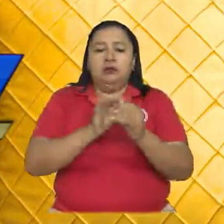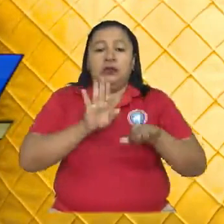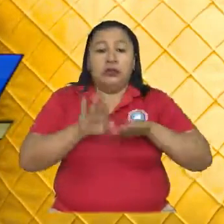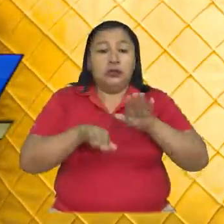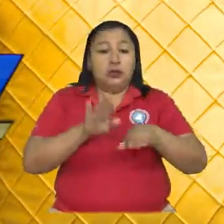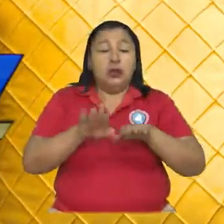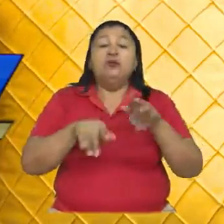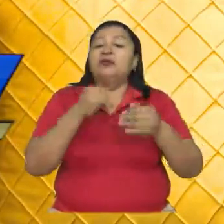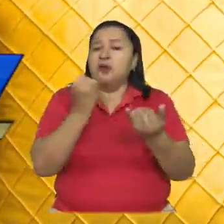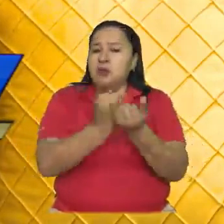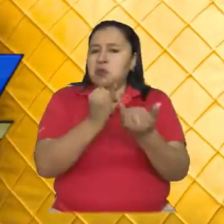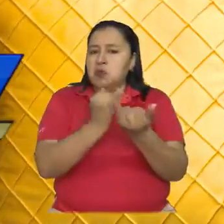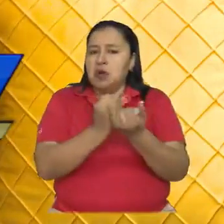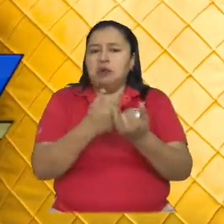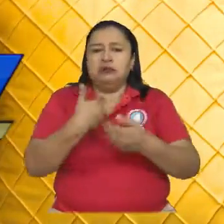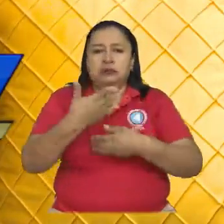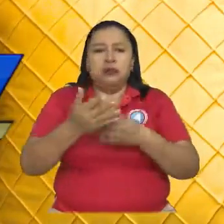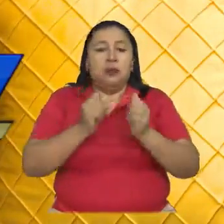nos comentaban los compañeros,